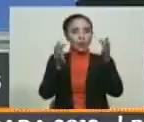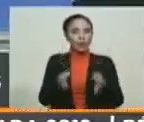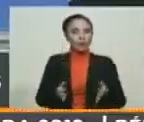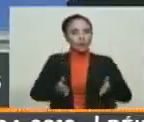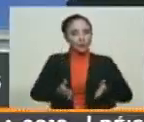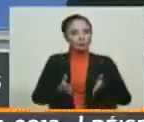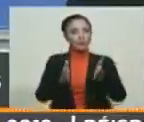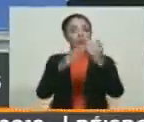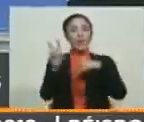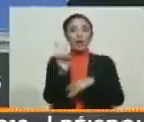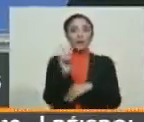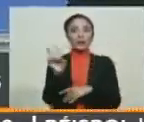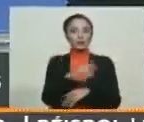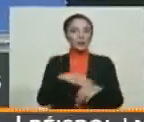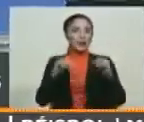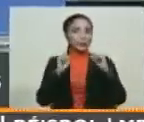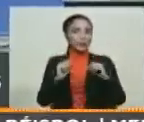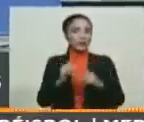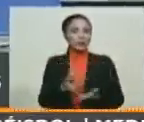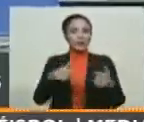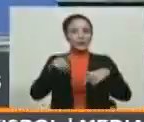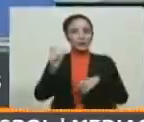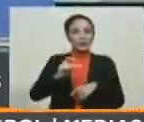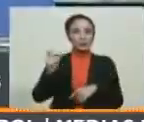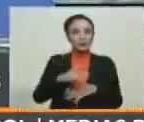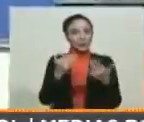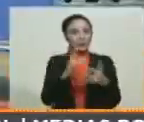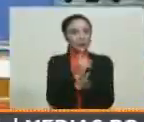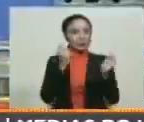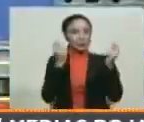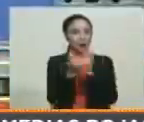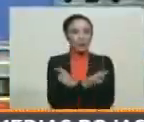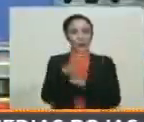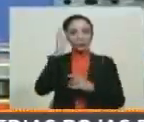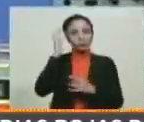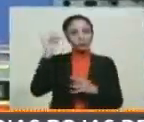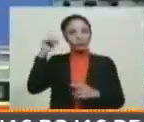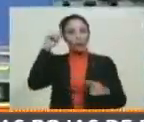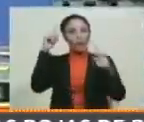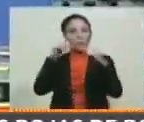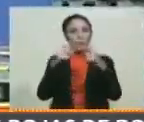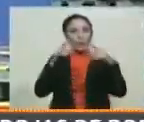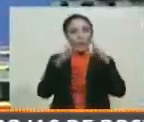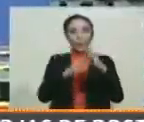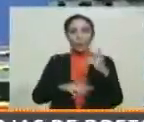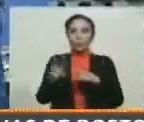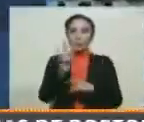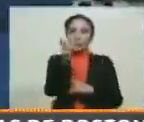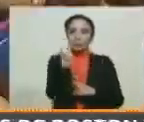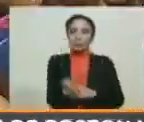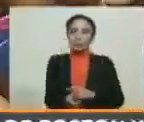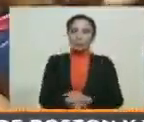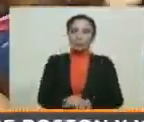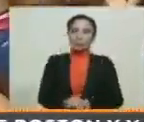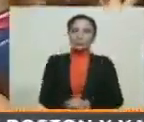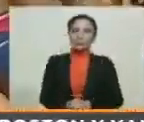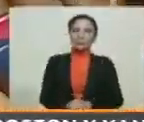a la venezuela potencia que necesitamos y soñamos todos los venezolanos portuguesa